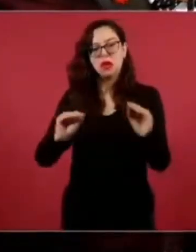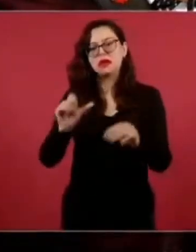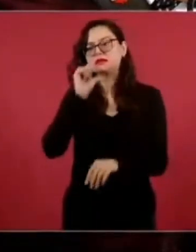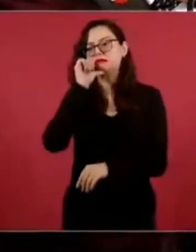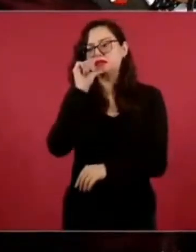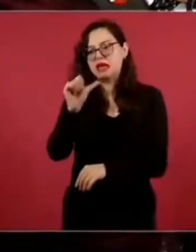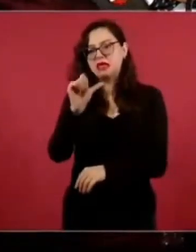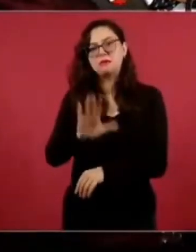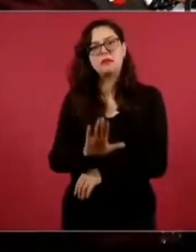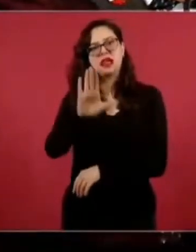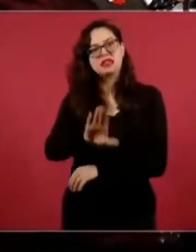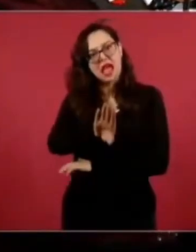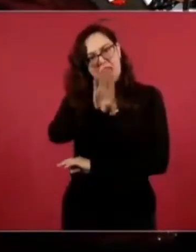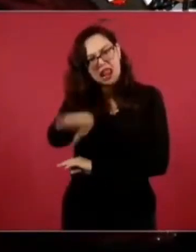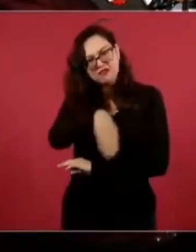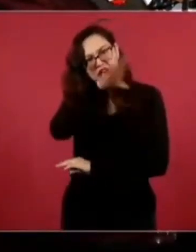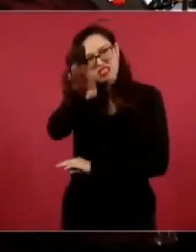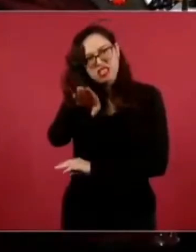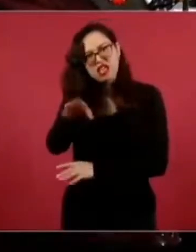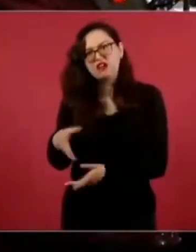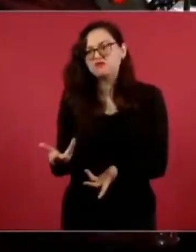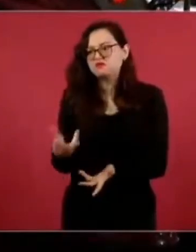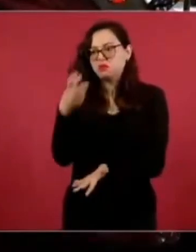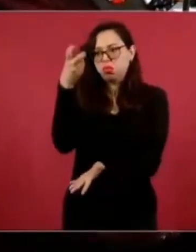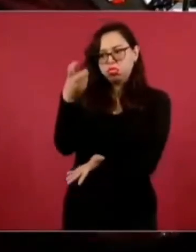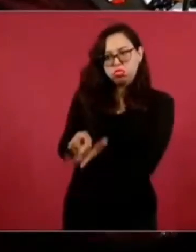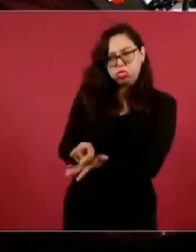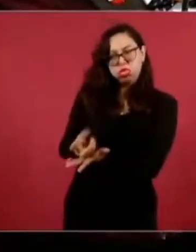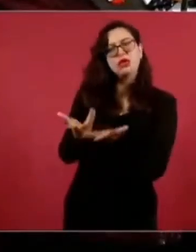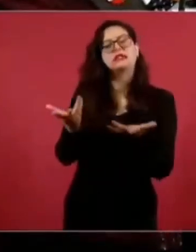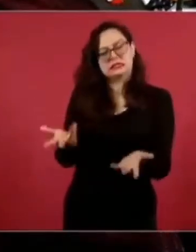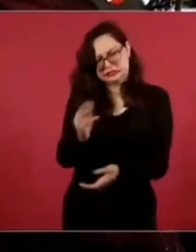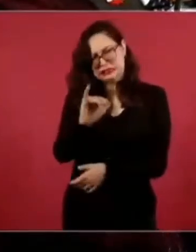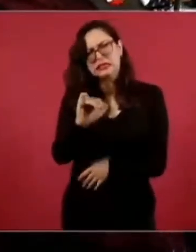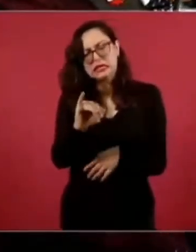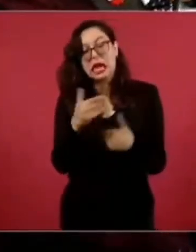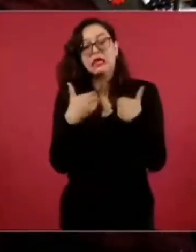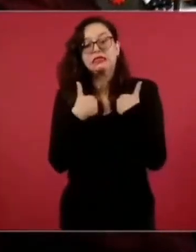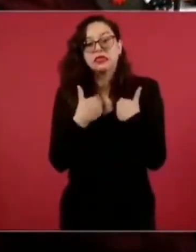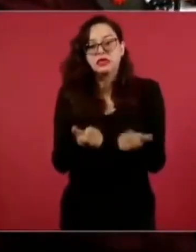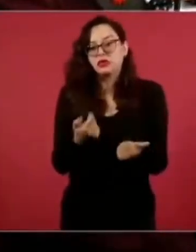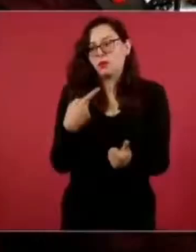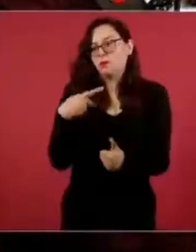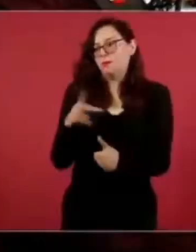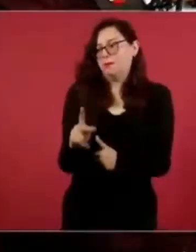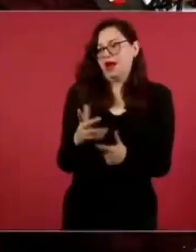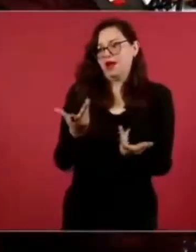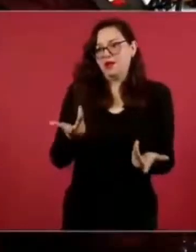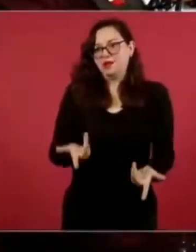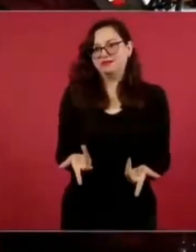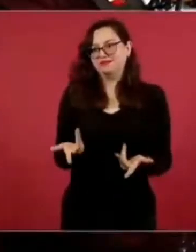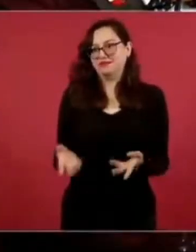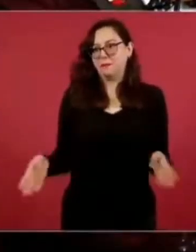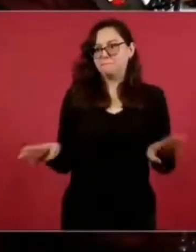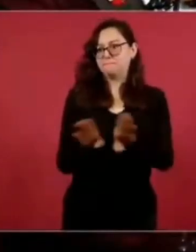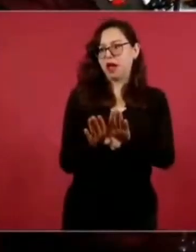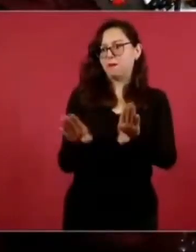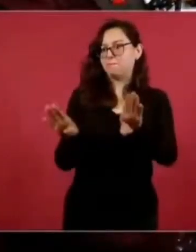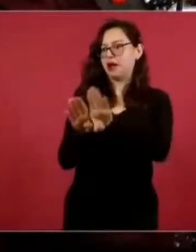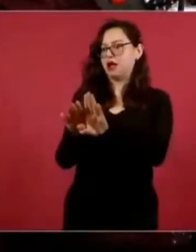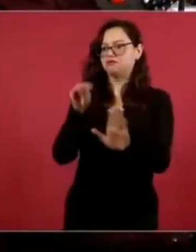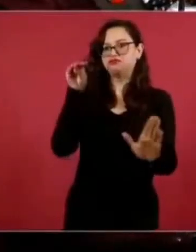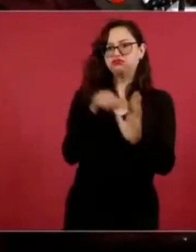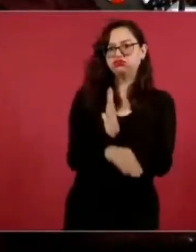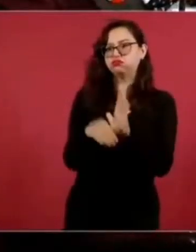y seguramente la nueva administración tendrá que hacer un nuevo diseño de administración. Pero ¿qué nos